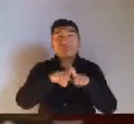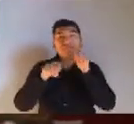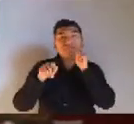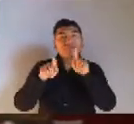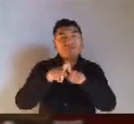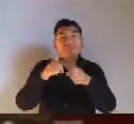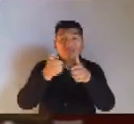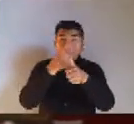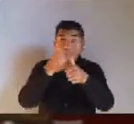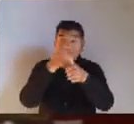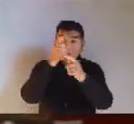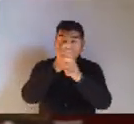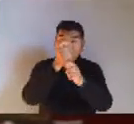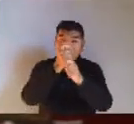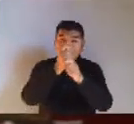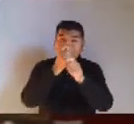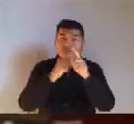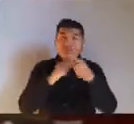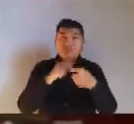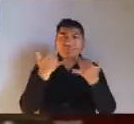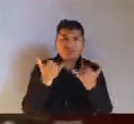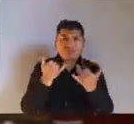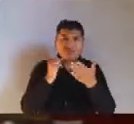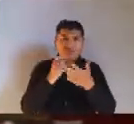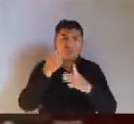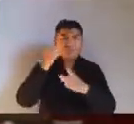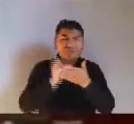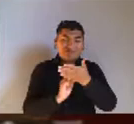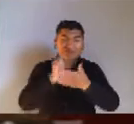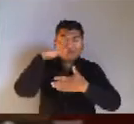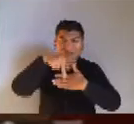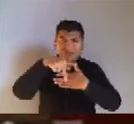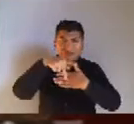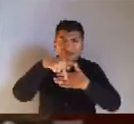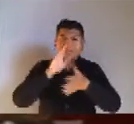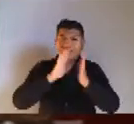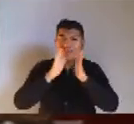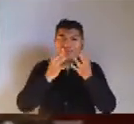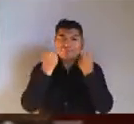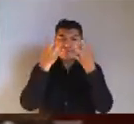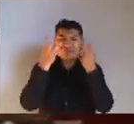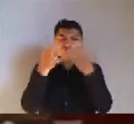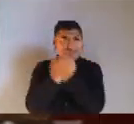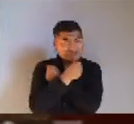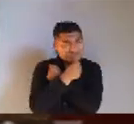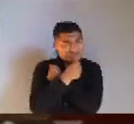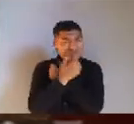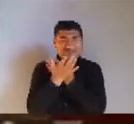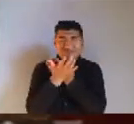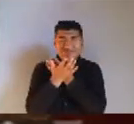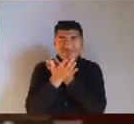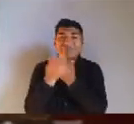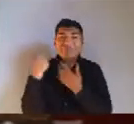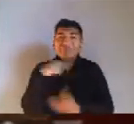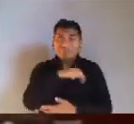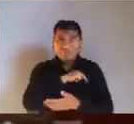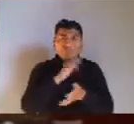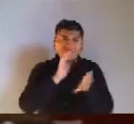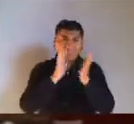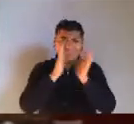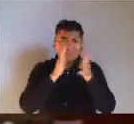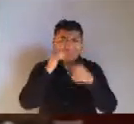primera tarea, estamos en el mes de septiembre, se habla tanto del amor humano, nosotros hablemos